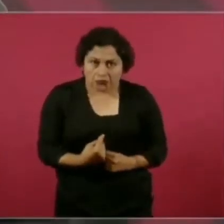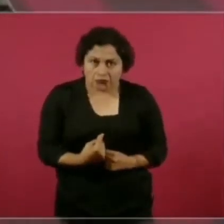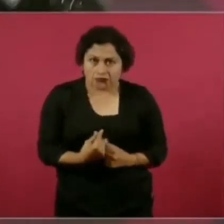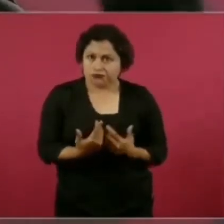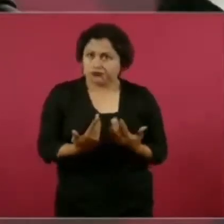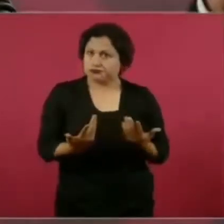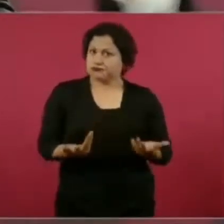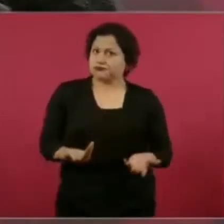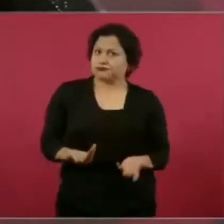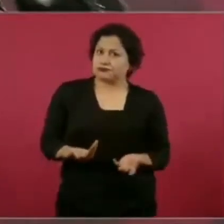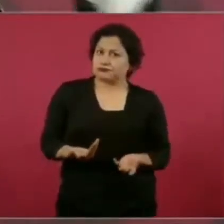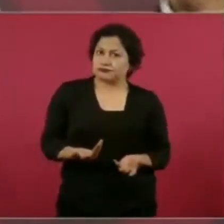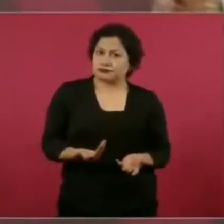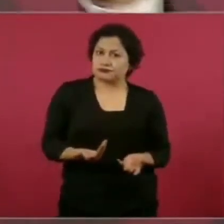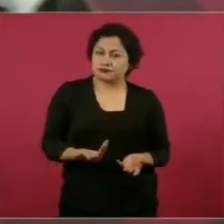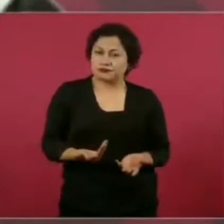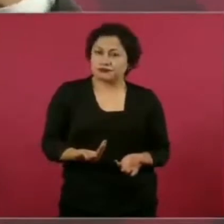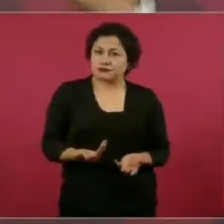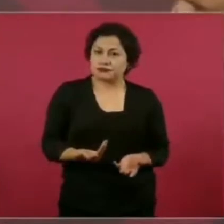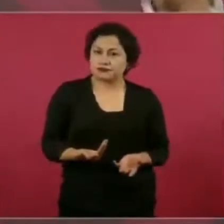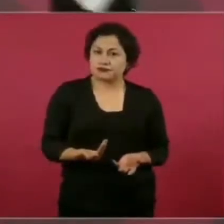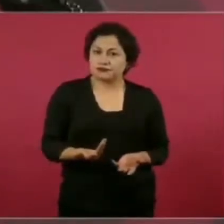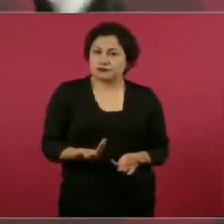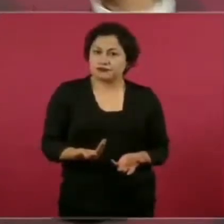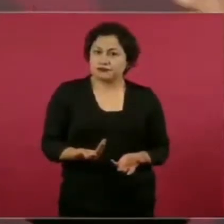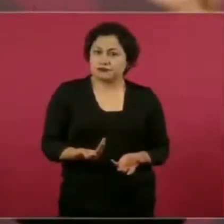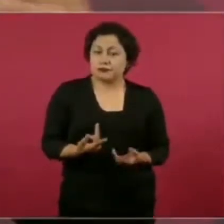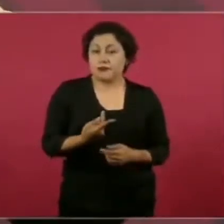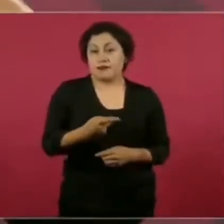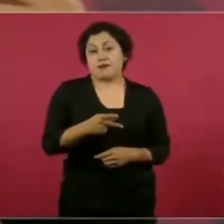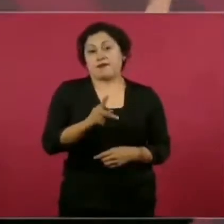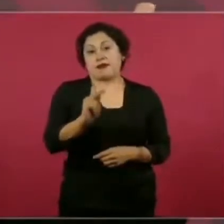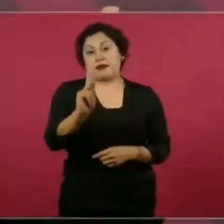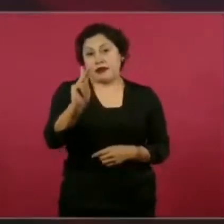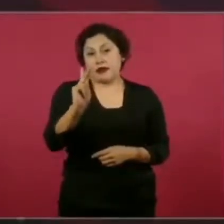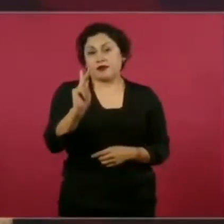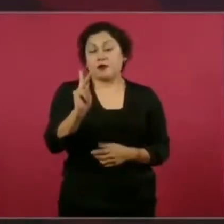Y resulta que el pueblo de México